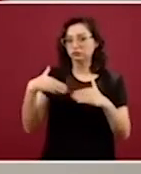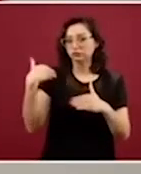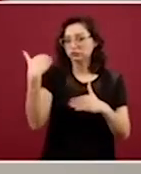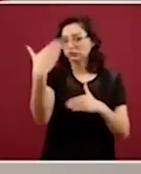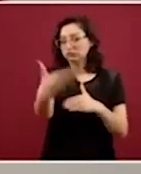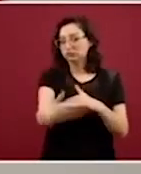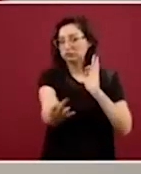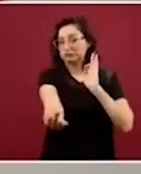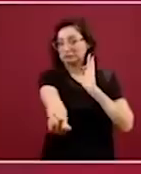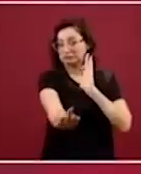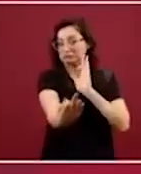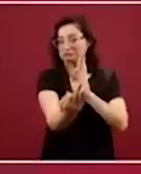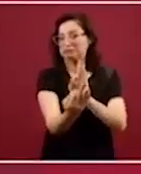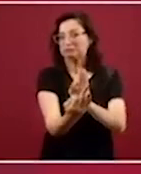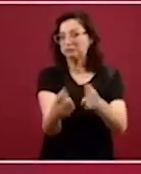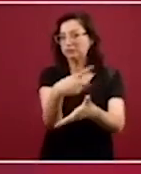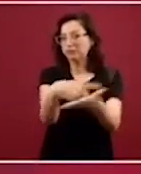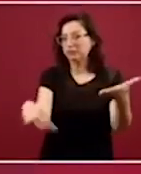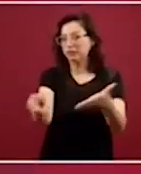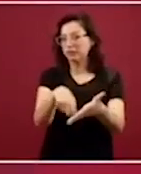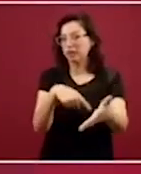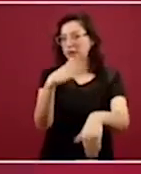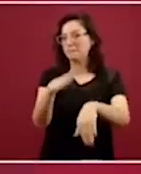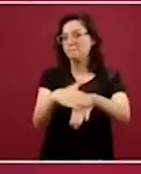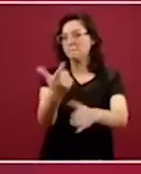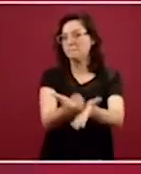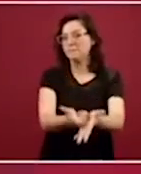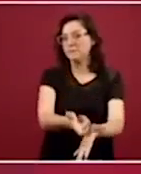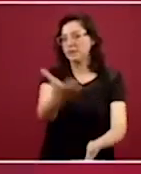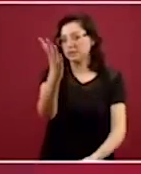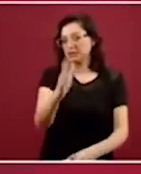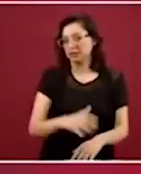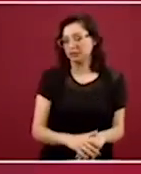y compra un boleto de avión y